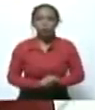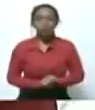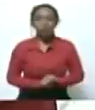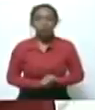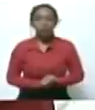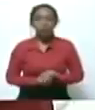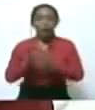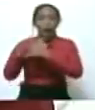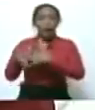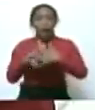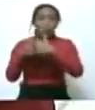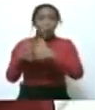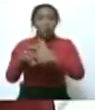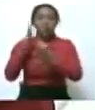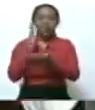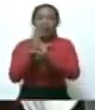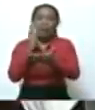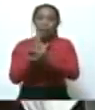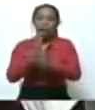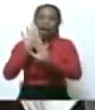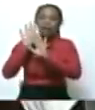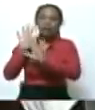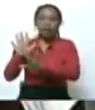Estados Unidos actúa así, no nos debe